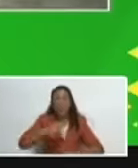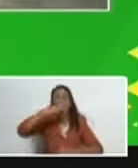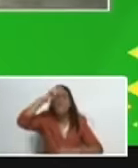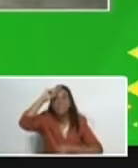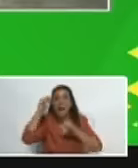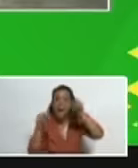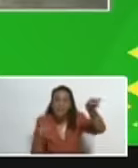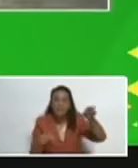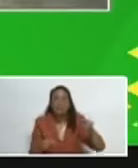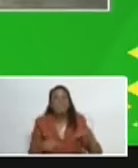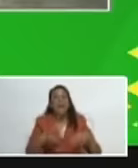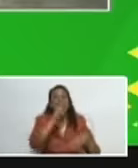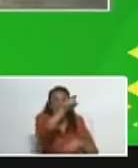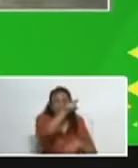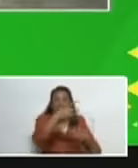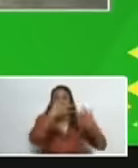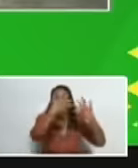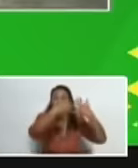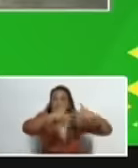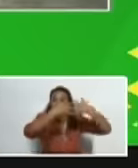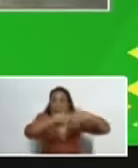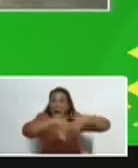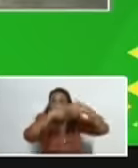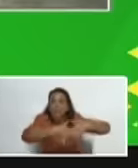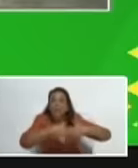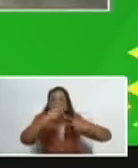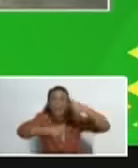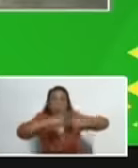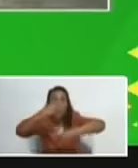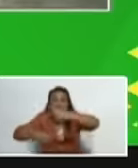planta procesadora Luqui Pesquería.